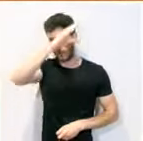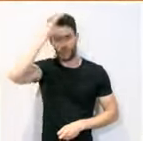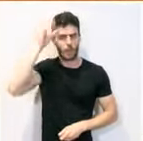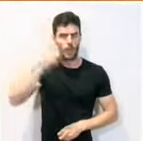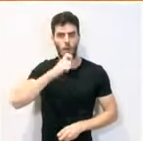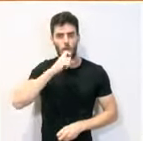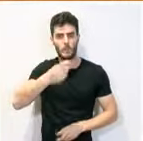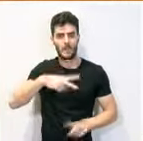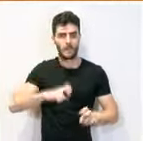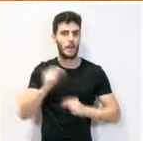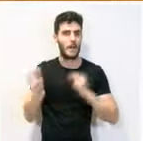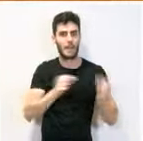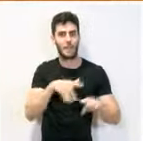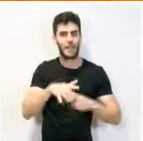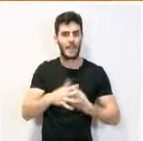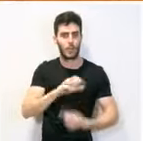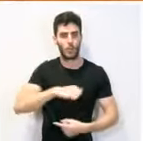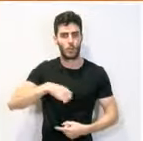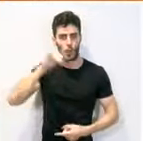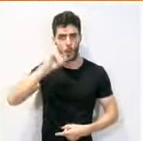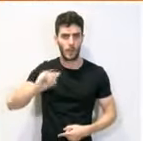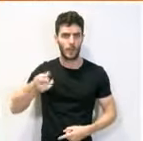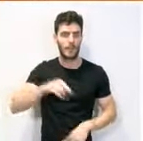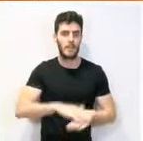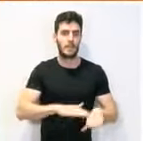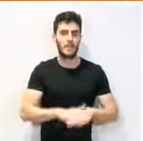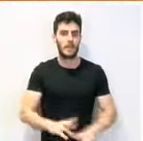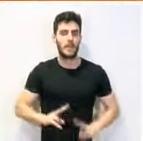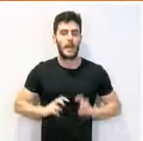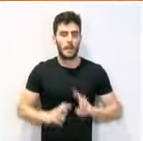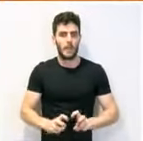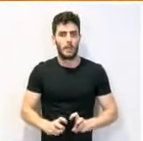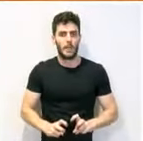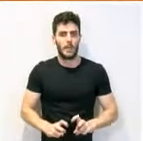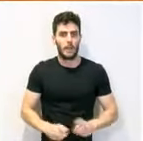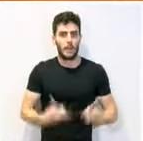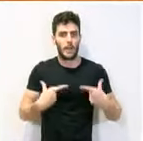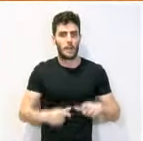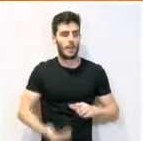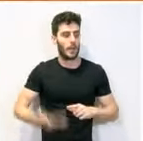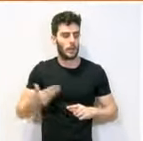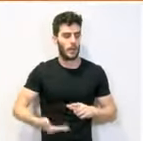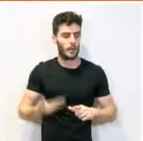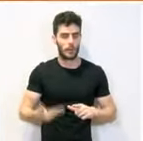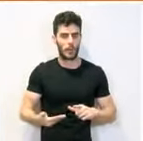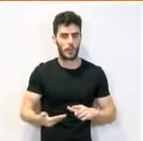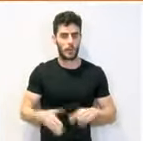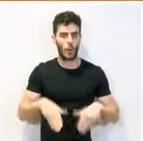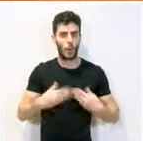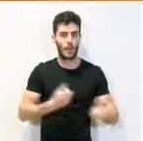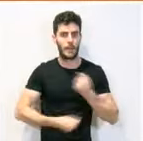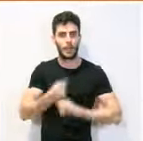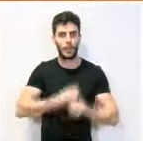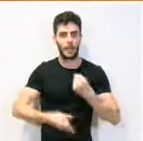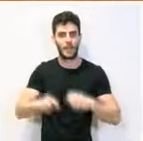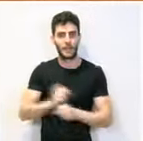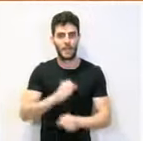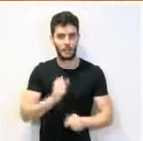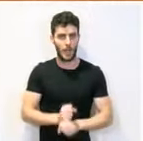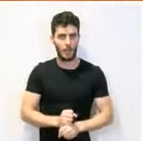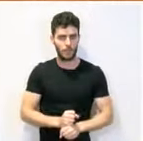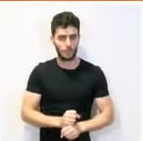anunciaba en el debate del Estado de la Región, fundamentalmente, inicialmente, de ese apartado tan importante que es el de economía y empleo.